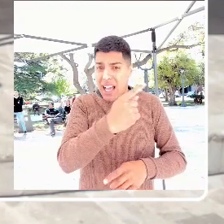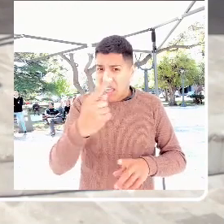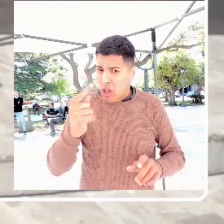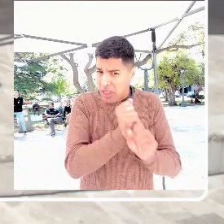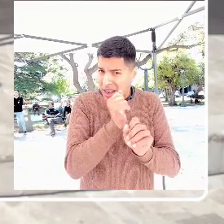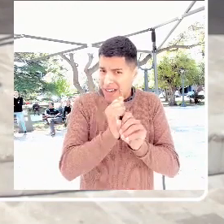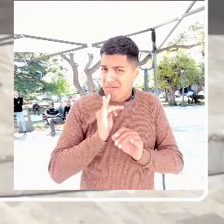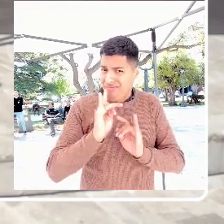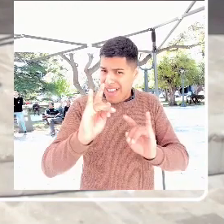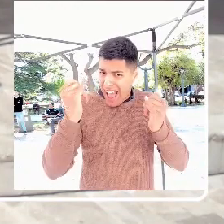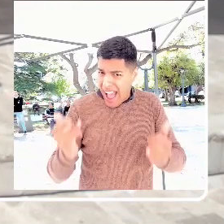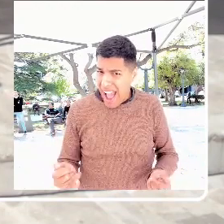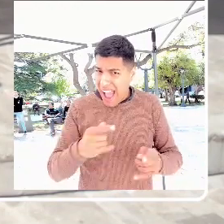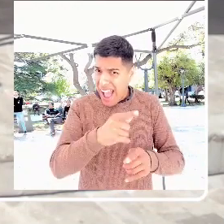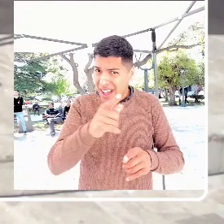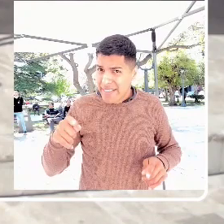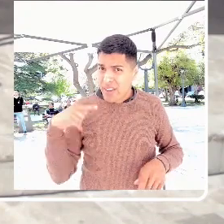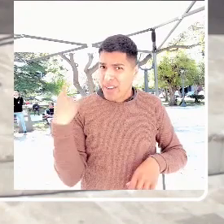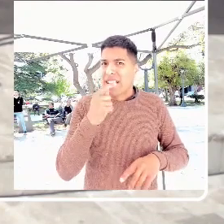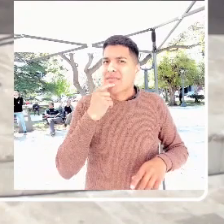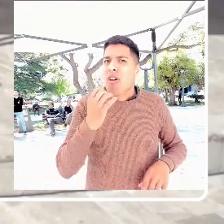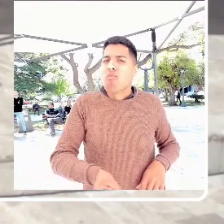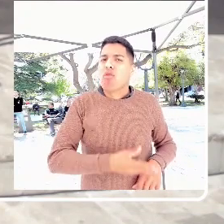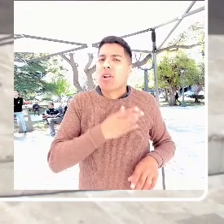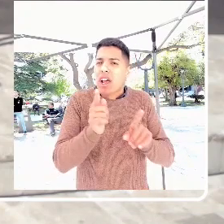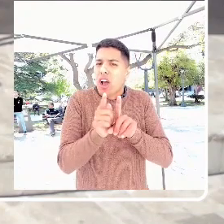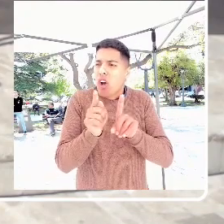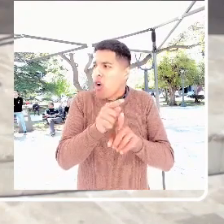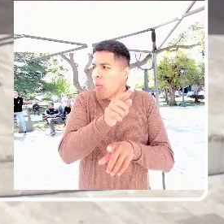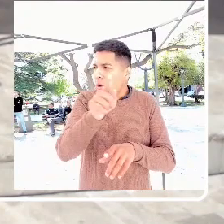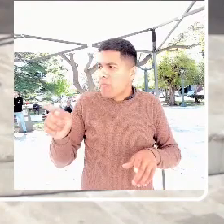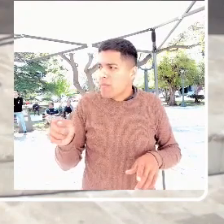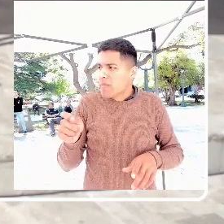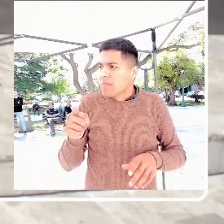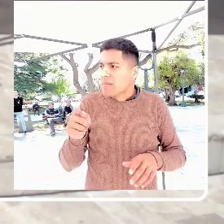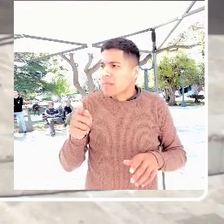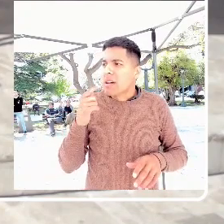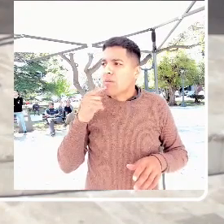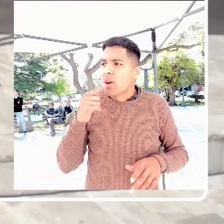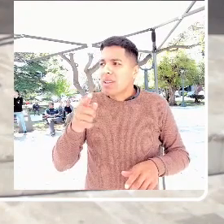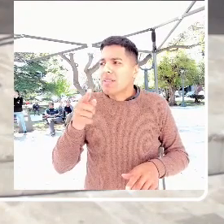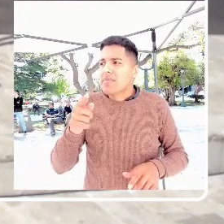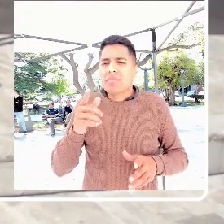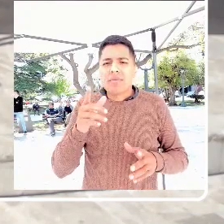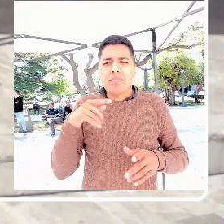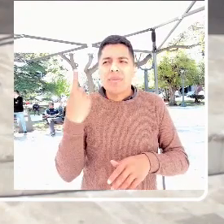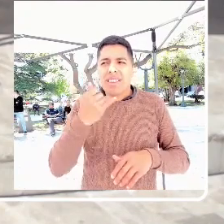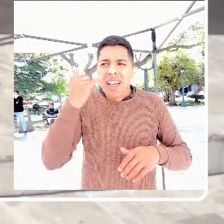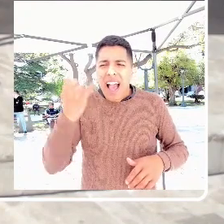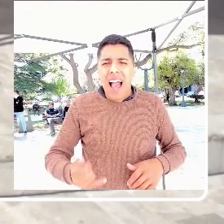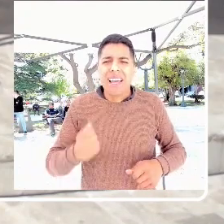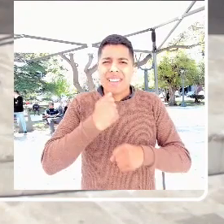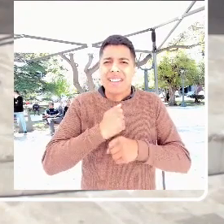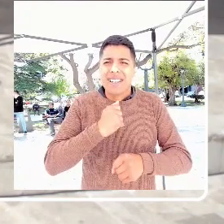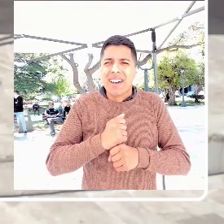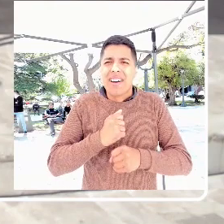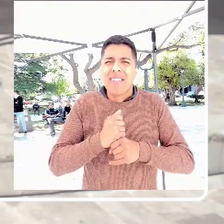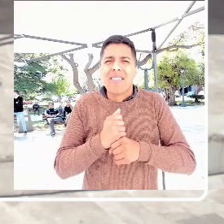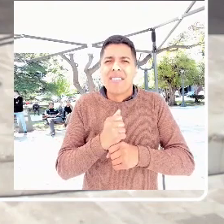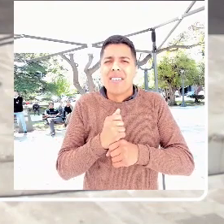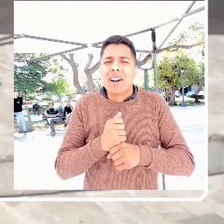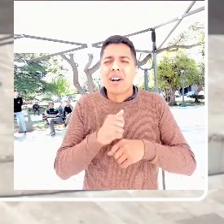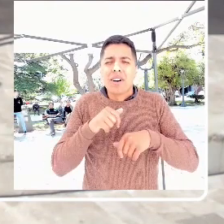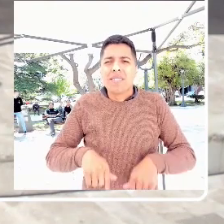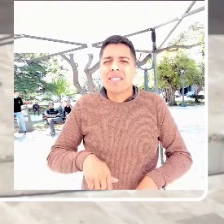actividad. Que muchos entiendan que nosotros somos voluntarios, como los chicos que están de Defensa Civil. Tenemos nuestra actividad socioeconómica, cultural